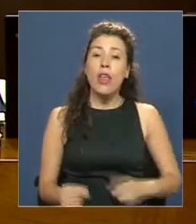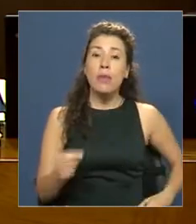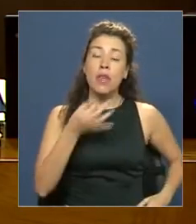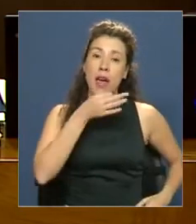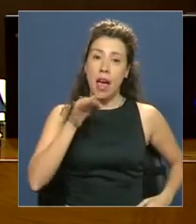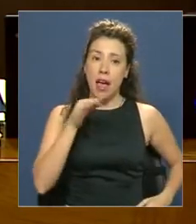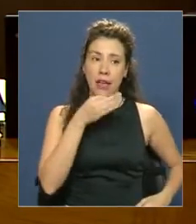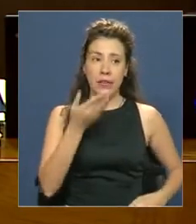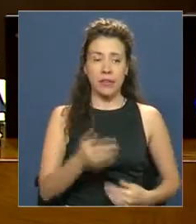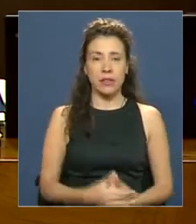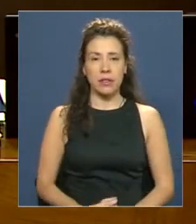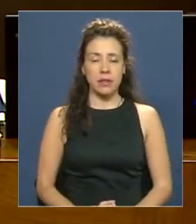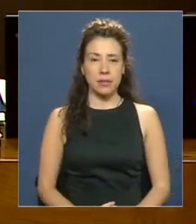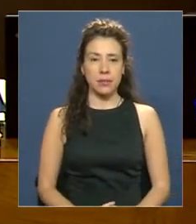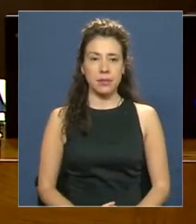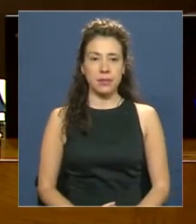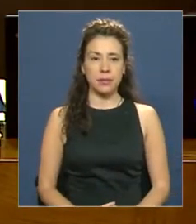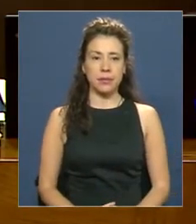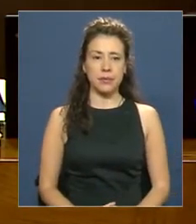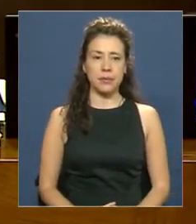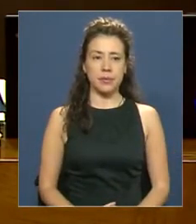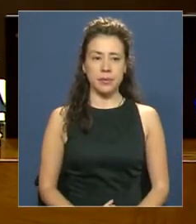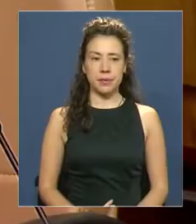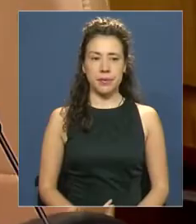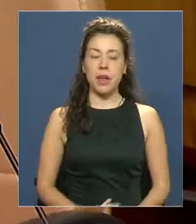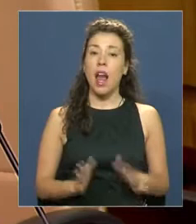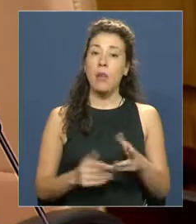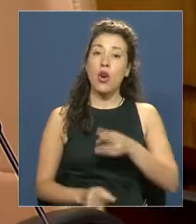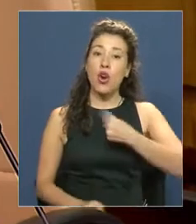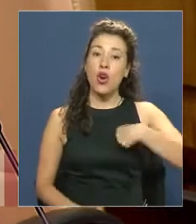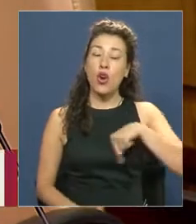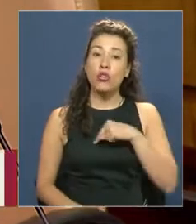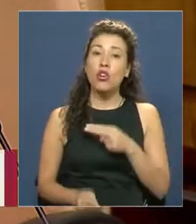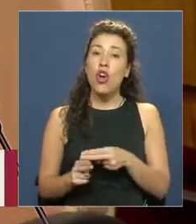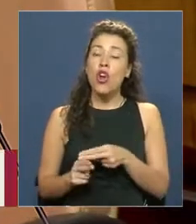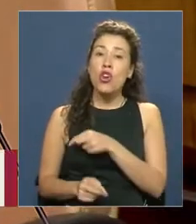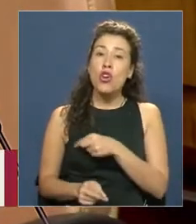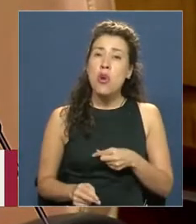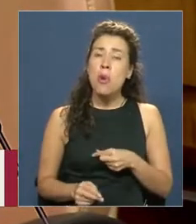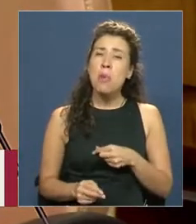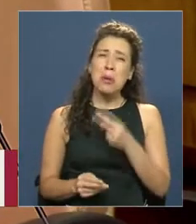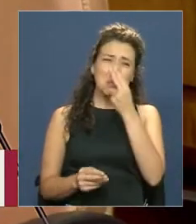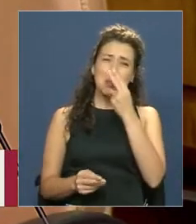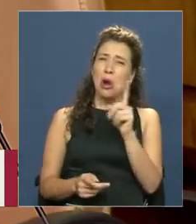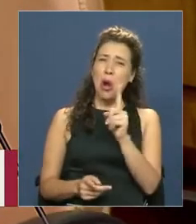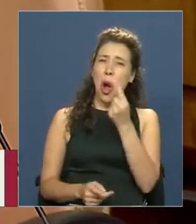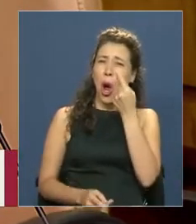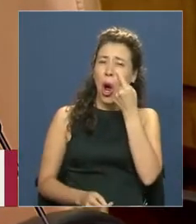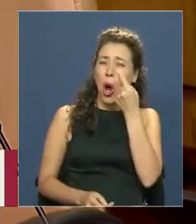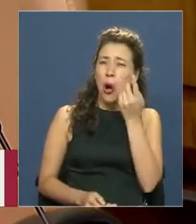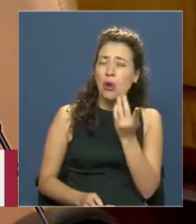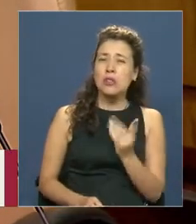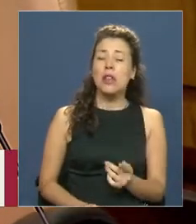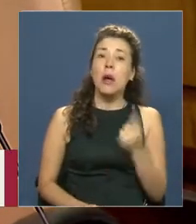interviniendo. Colegas, por favor. Muchas gracias. Muchas gracias. Quizás para nosotros son nombres que no nos resultan familiares, pero